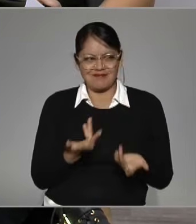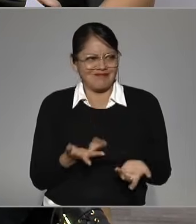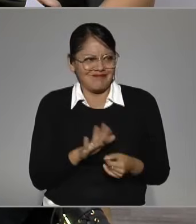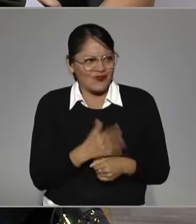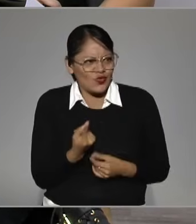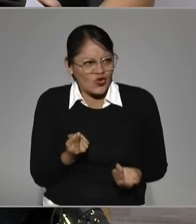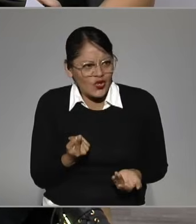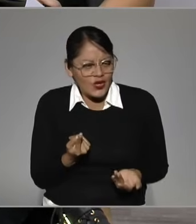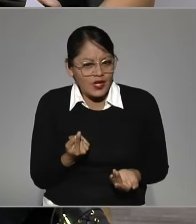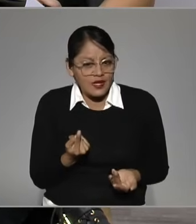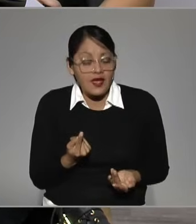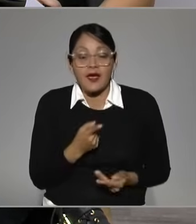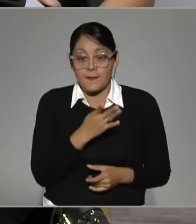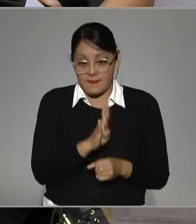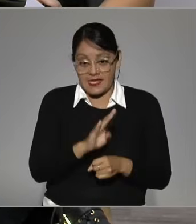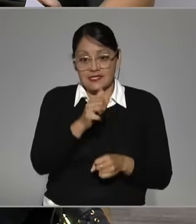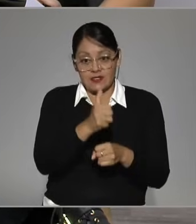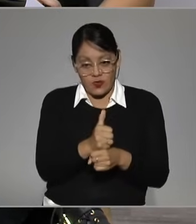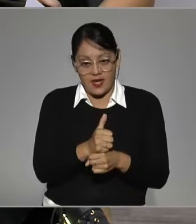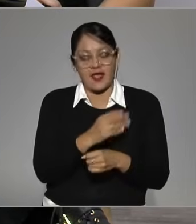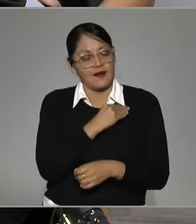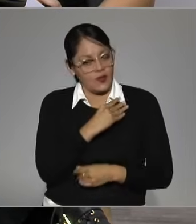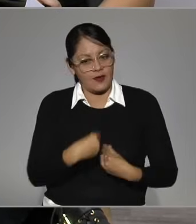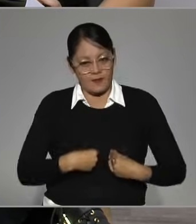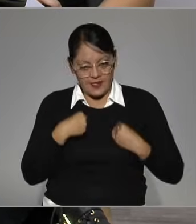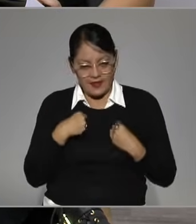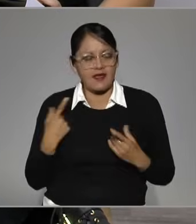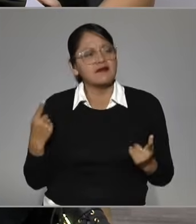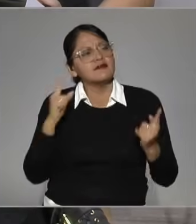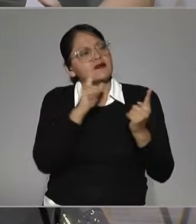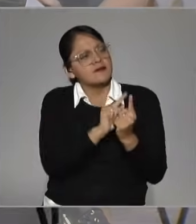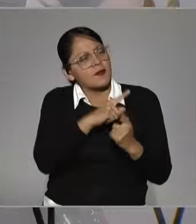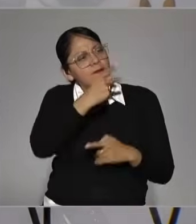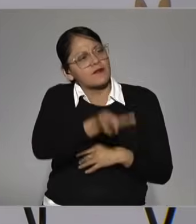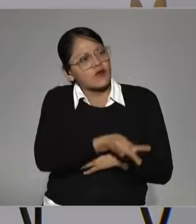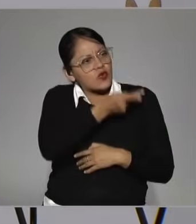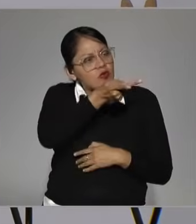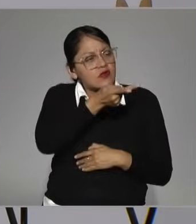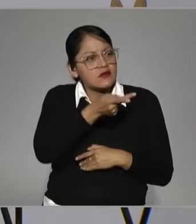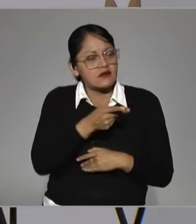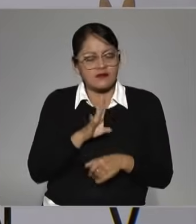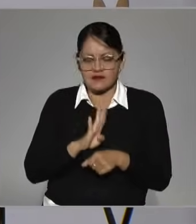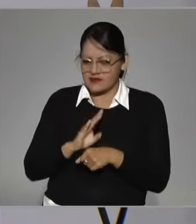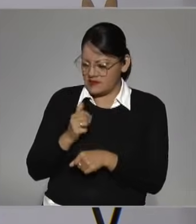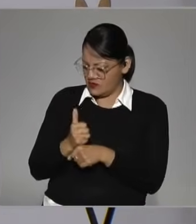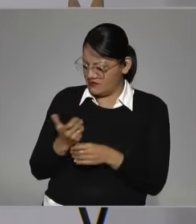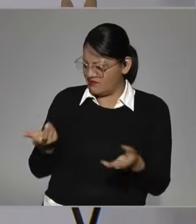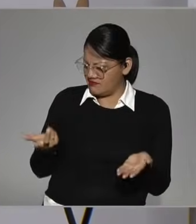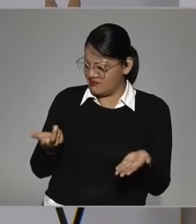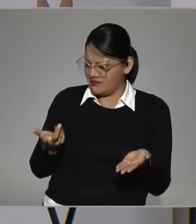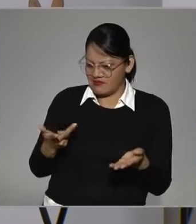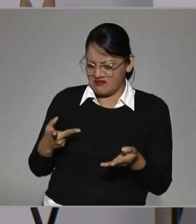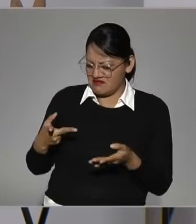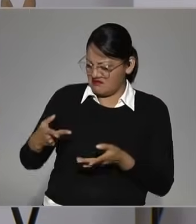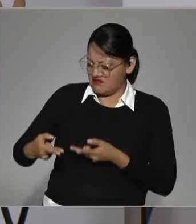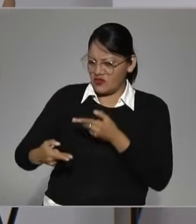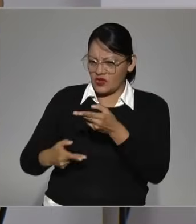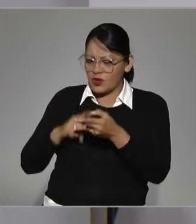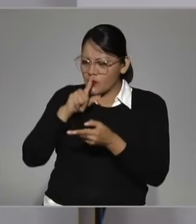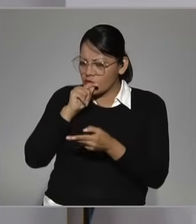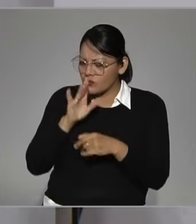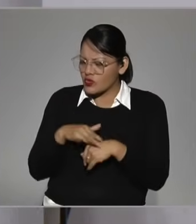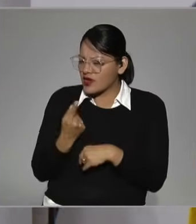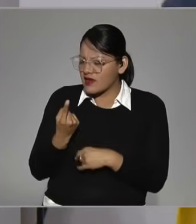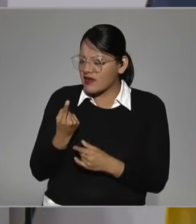hacía? Y afortunadamente vivía la bisabuela, va y le pregunta, y cuando le empieza a preguntar por qué, la bisabuela se queda, pues es que es simple,